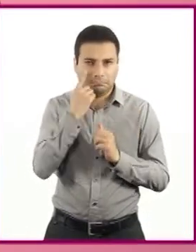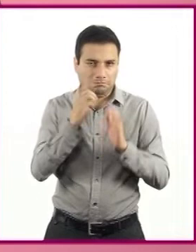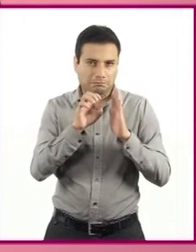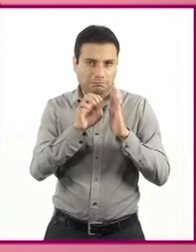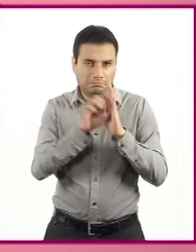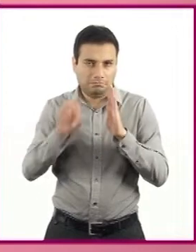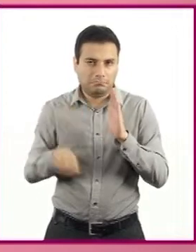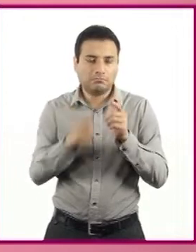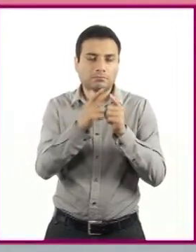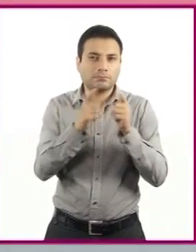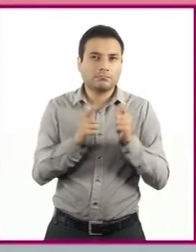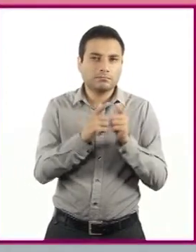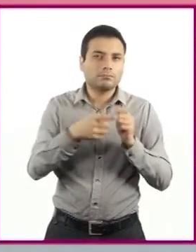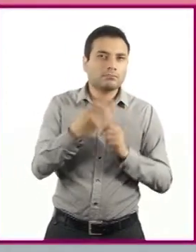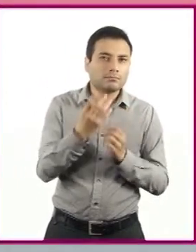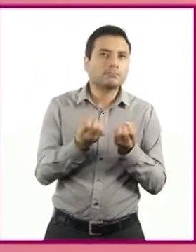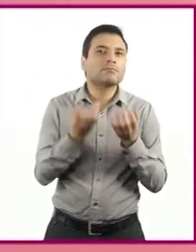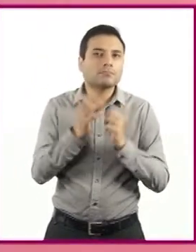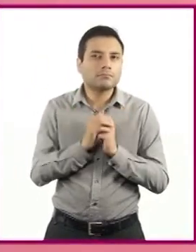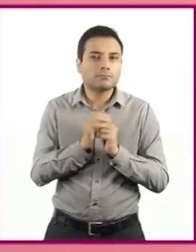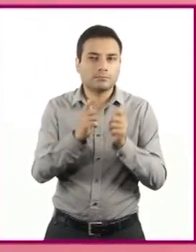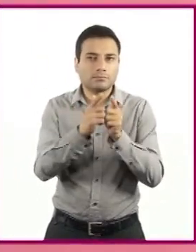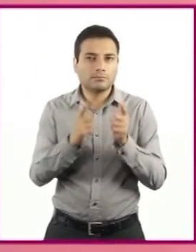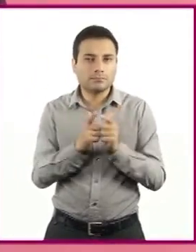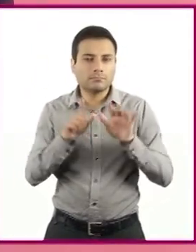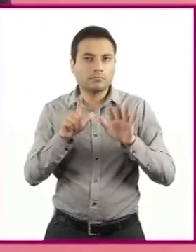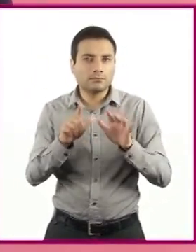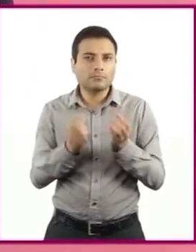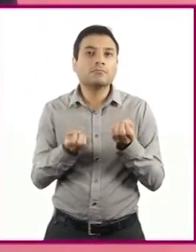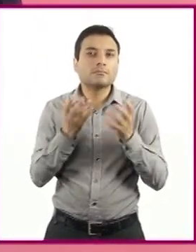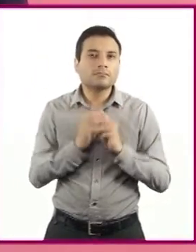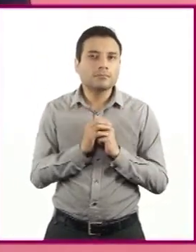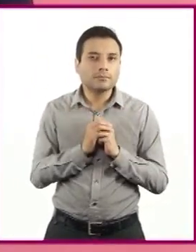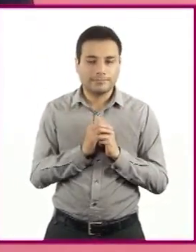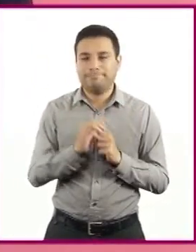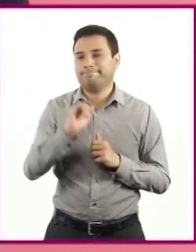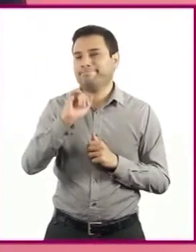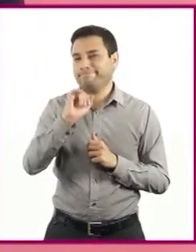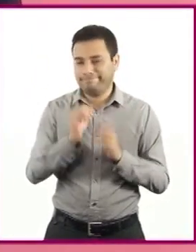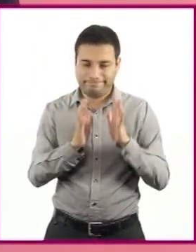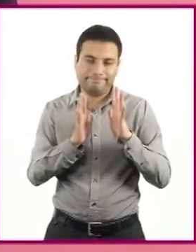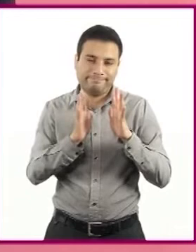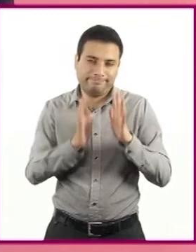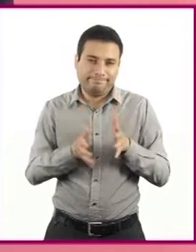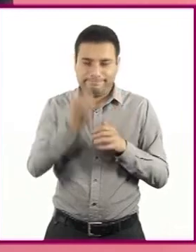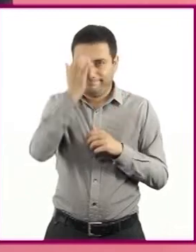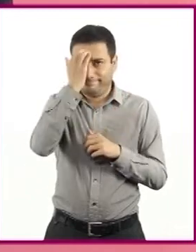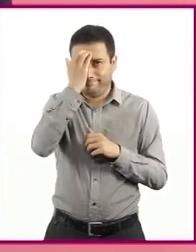y los del grupo 17? Claro, como ya hemos visto, la